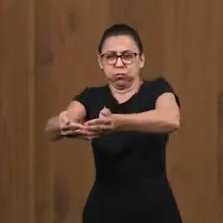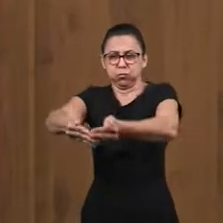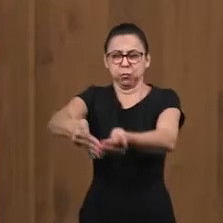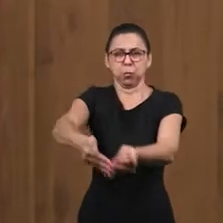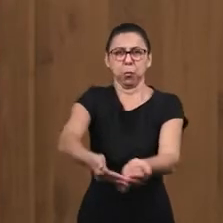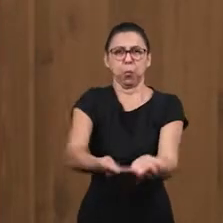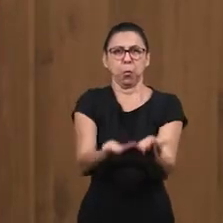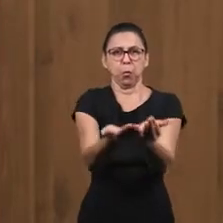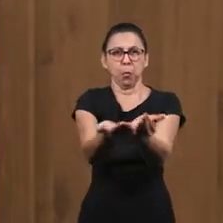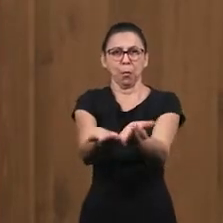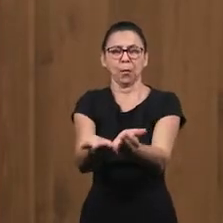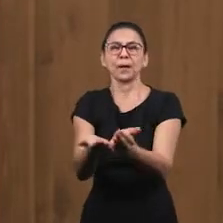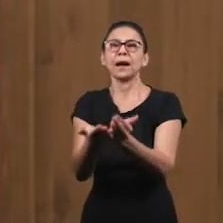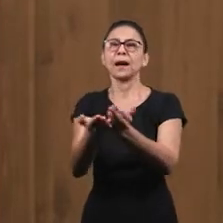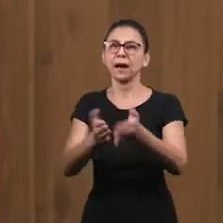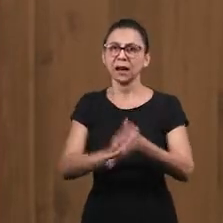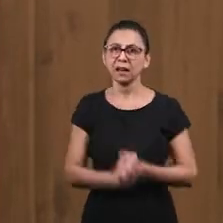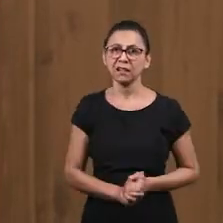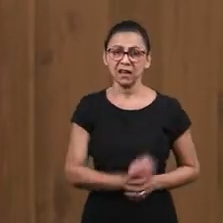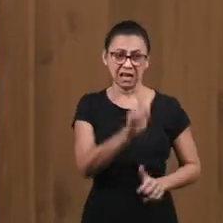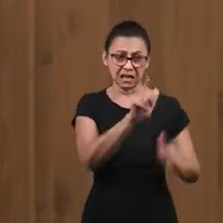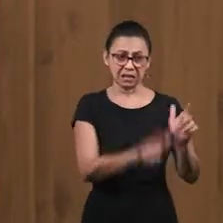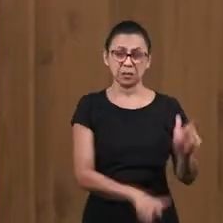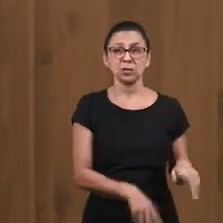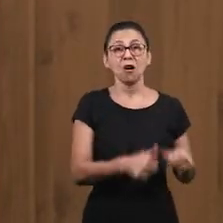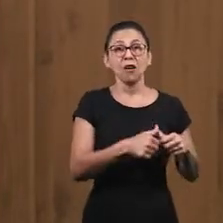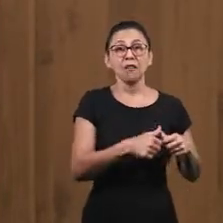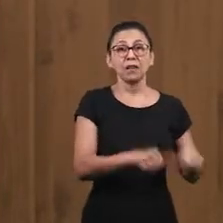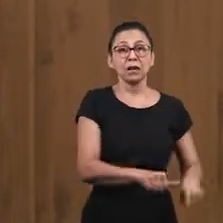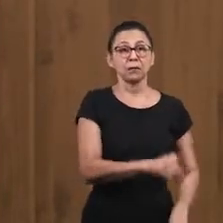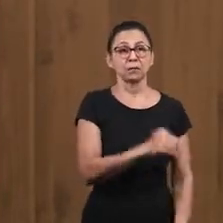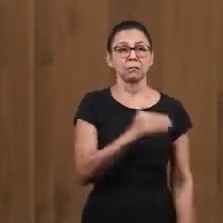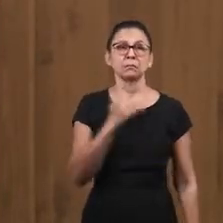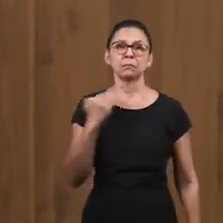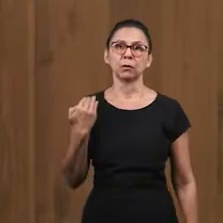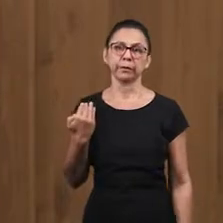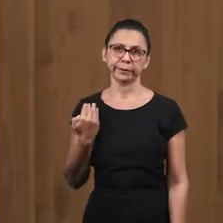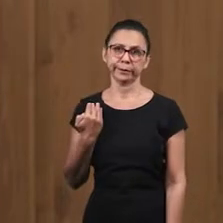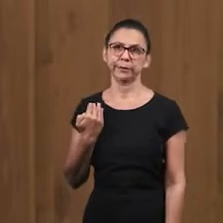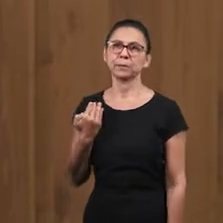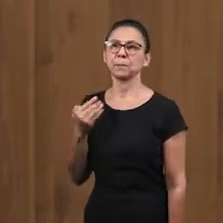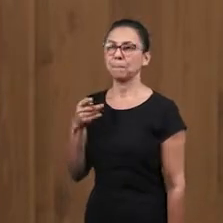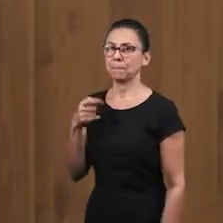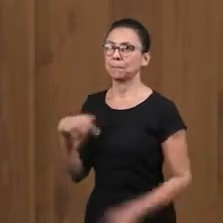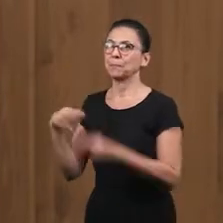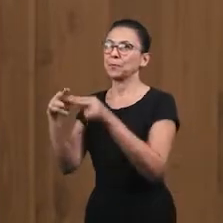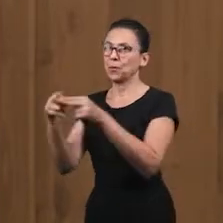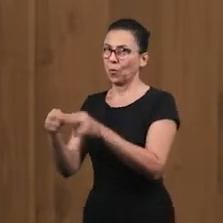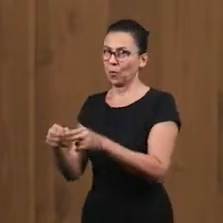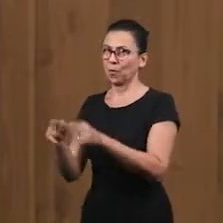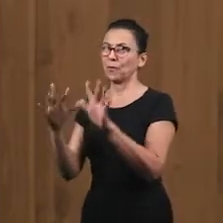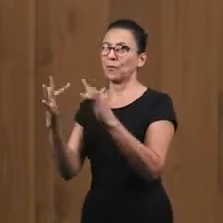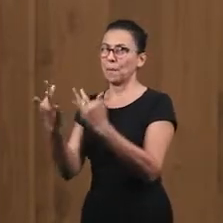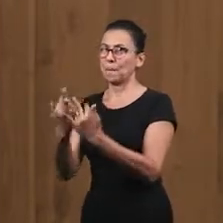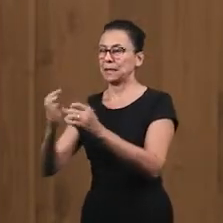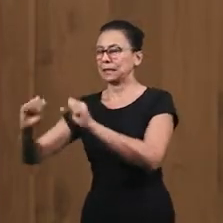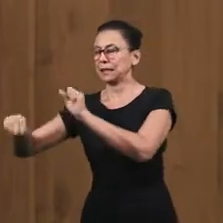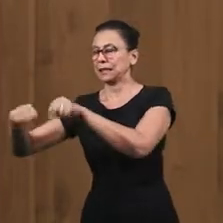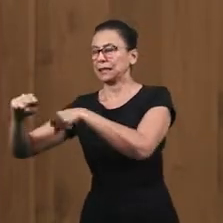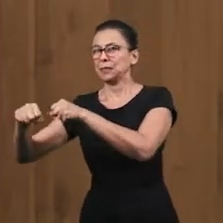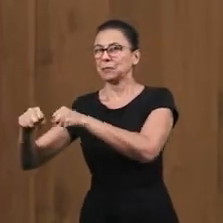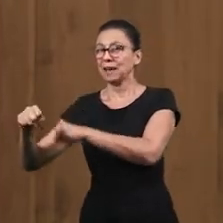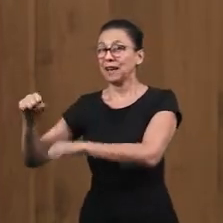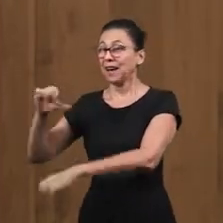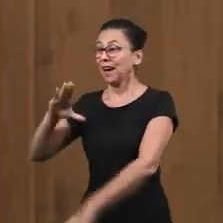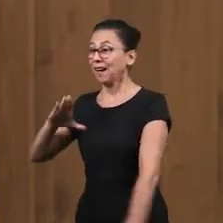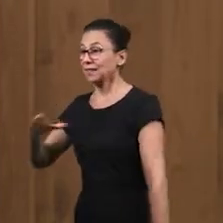para Noé y su familia y para los animales que estaban dentro del arca hubo salvación.